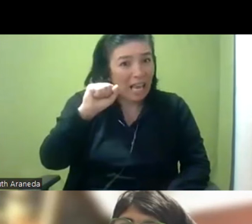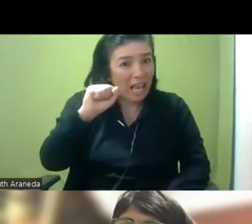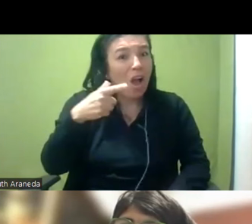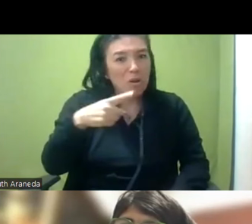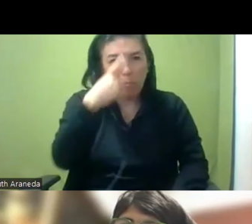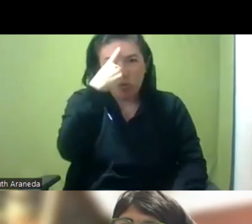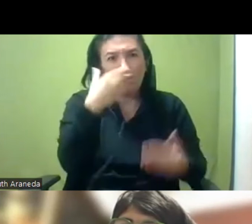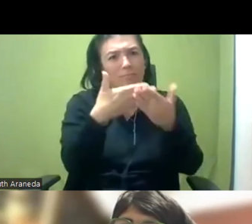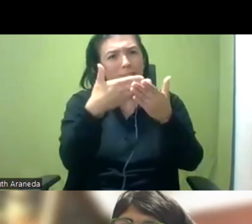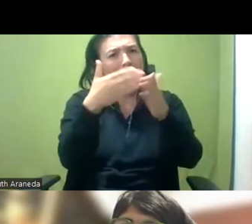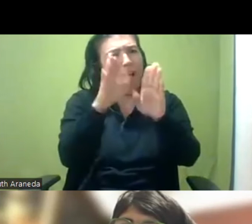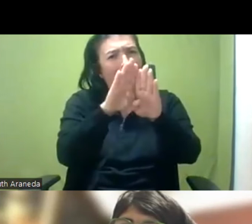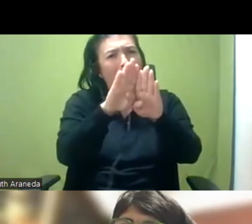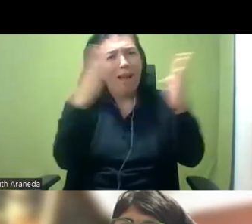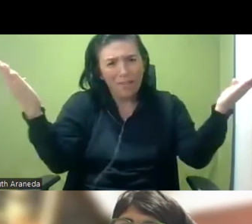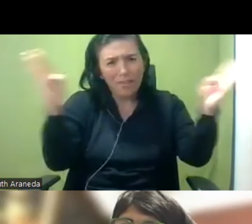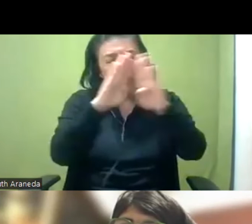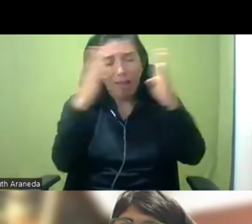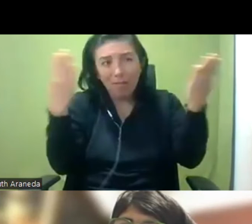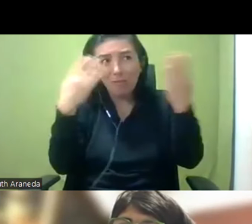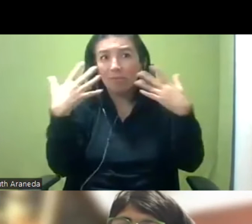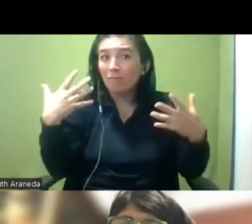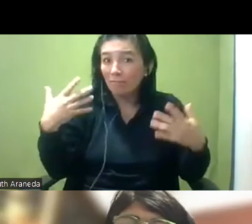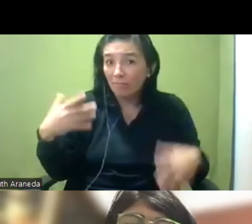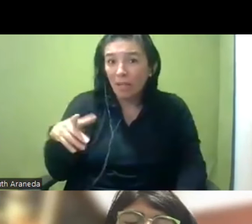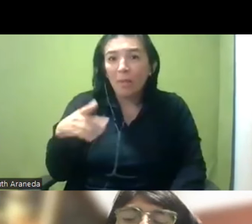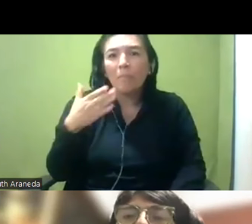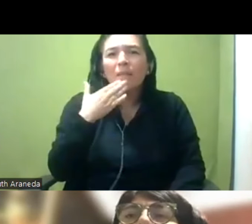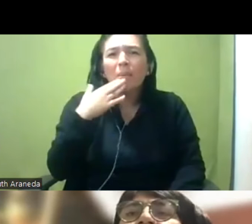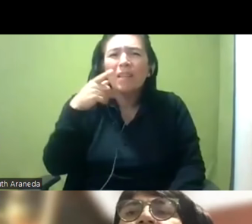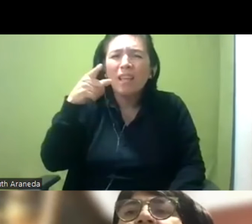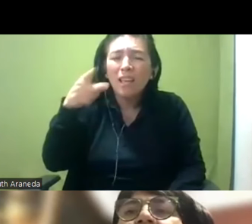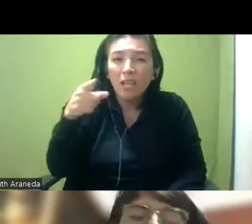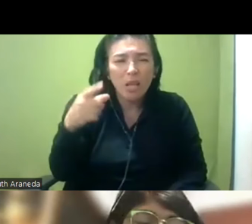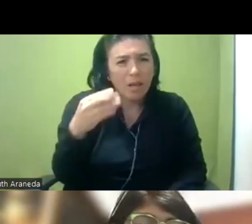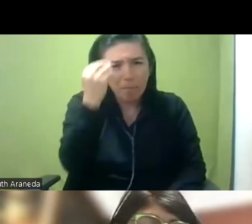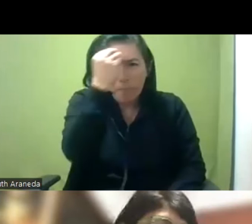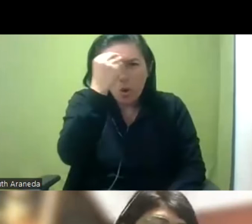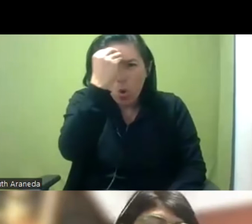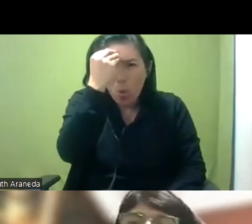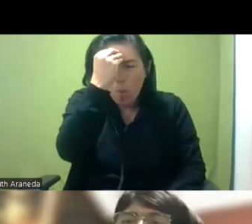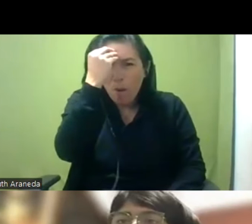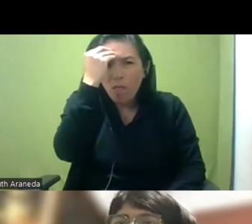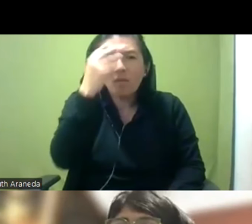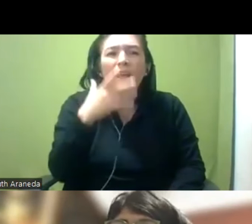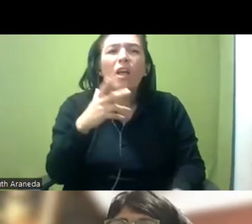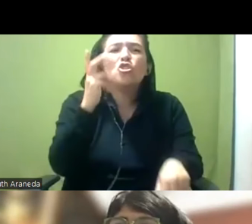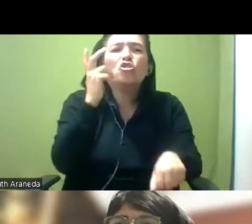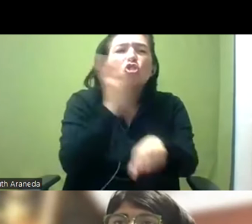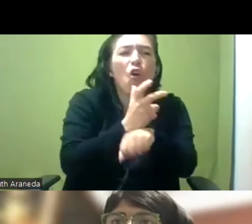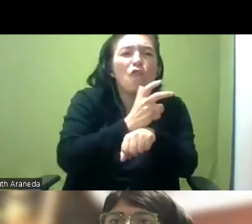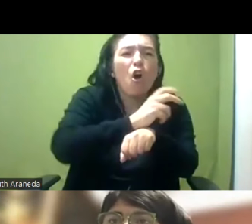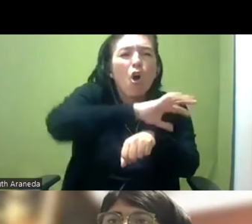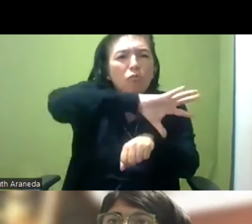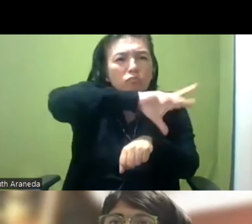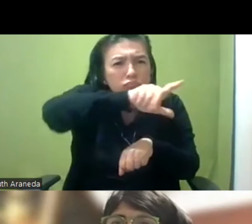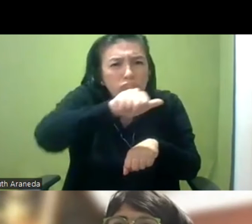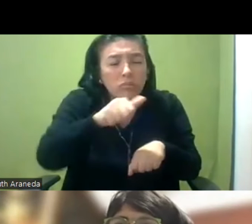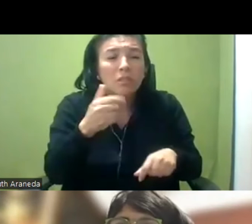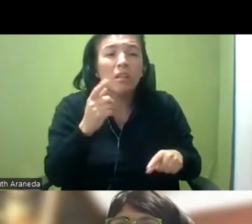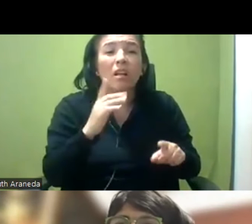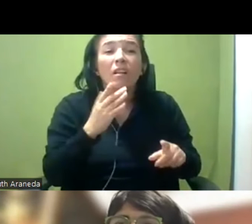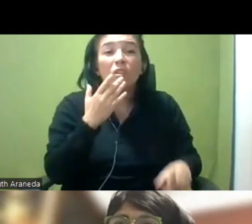más, pero siempre me ha preocupado el huaqueo, porque no solo es robar, es